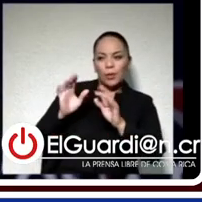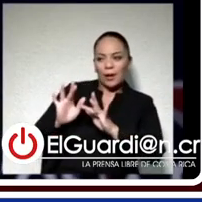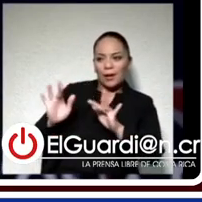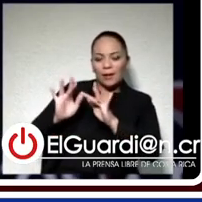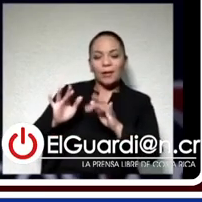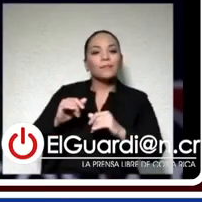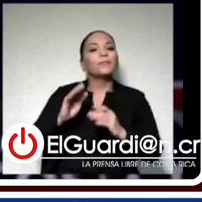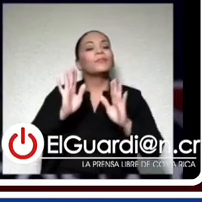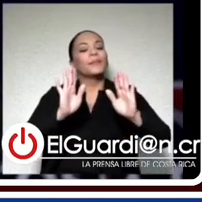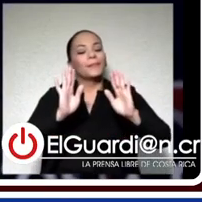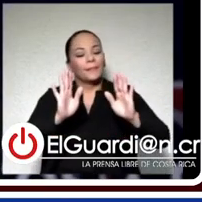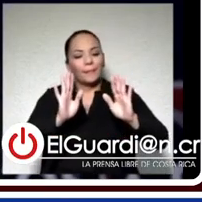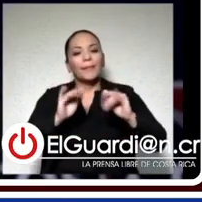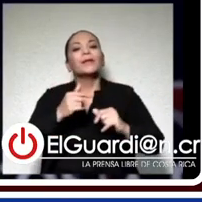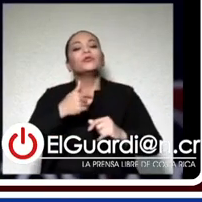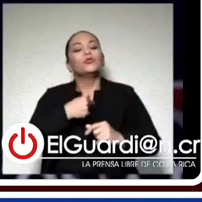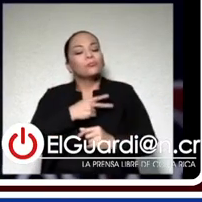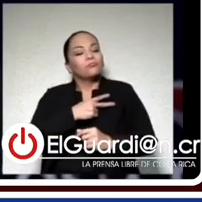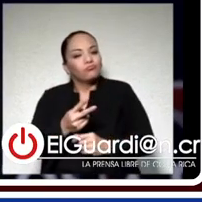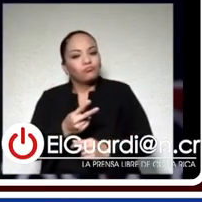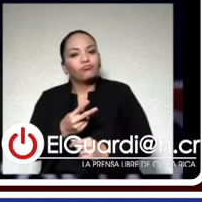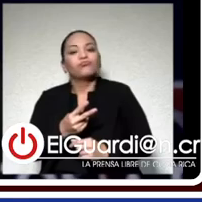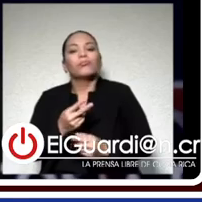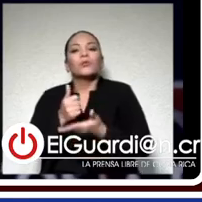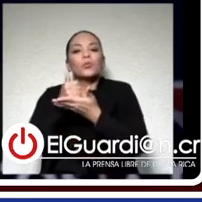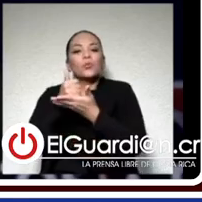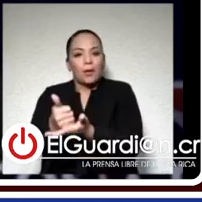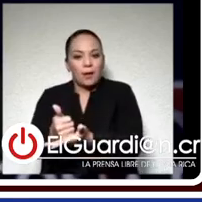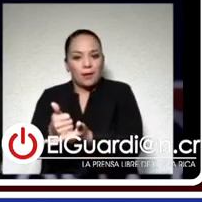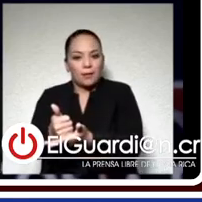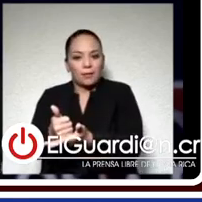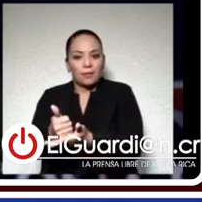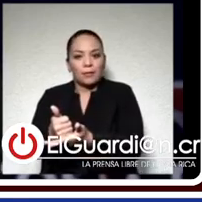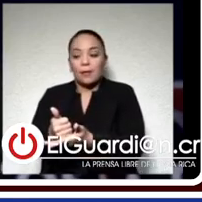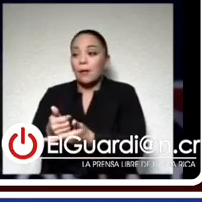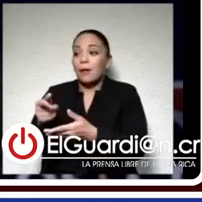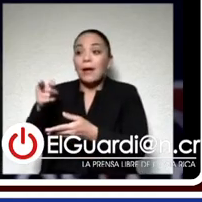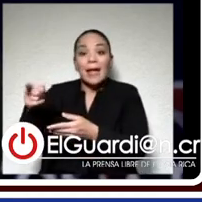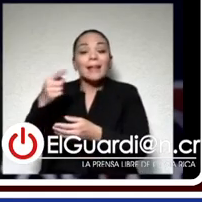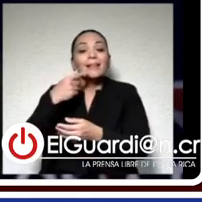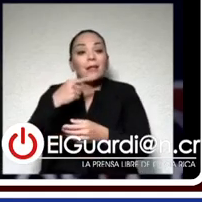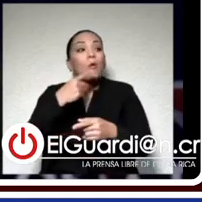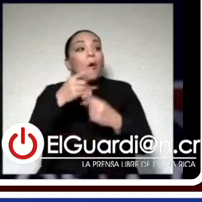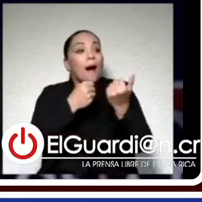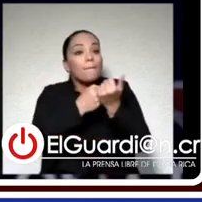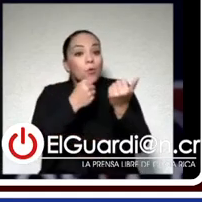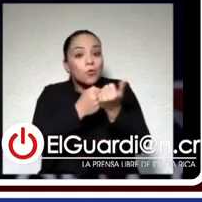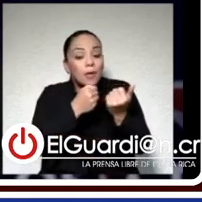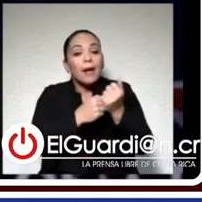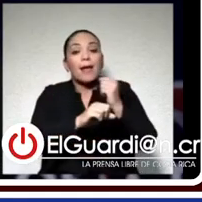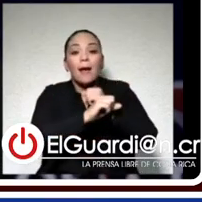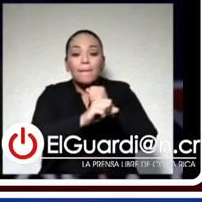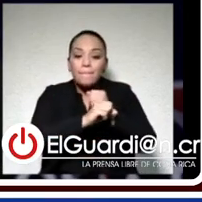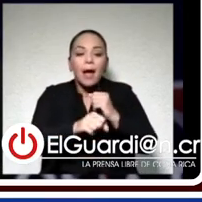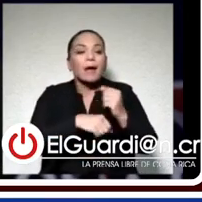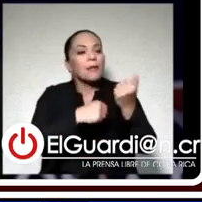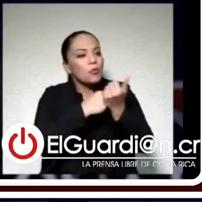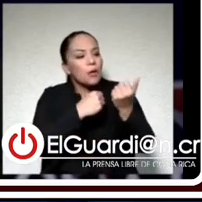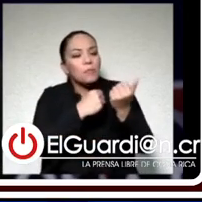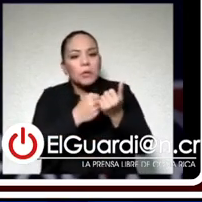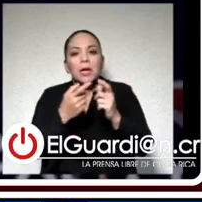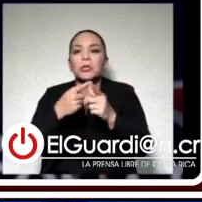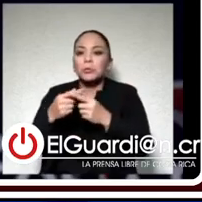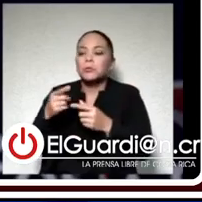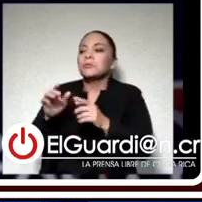dinero. Si era caridad porque no hizo más campaña, no hizo nada, nunca le contestó a Cristian y por lástima se le